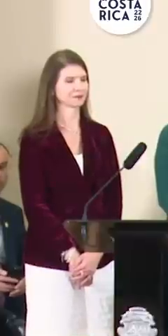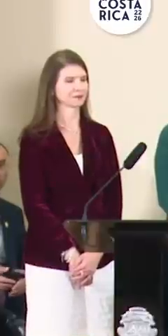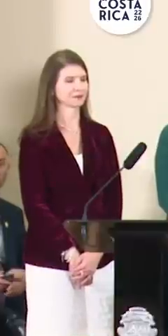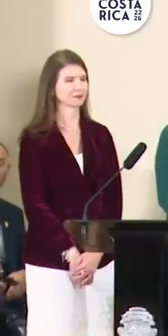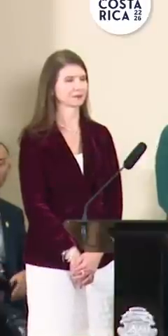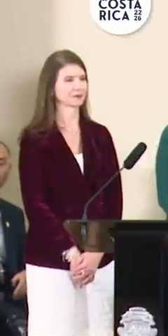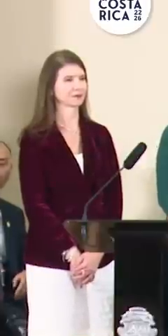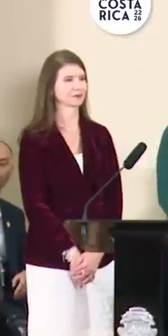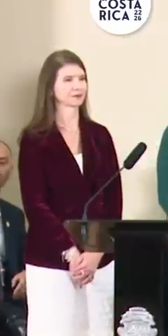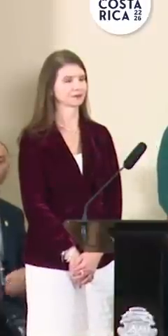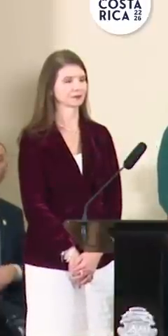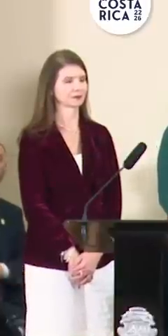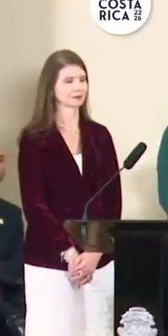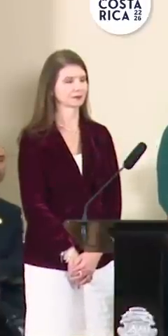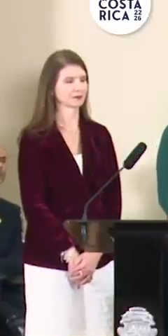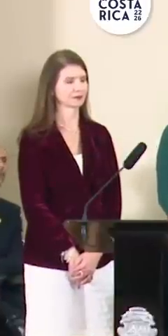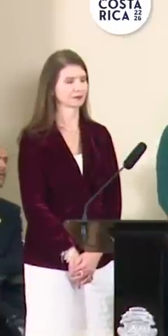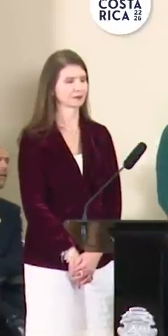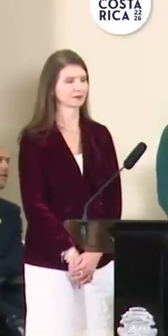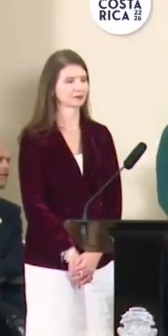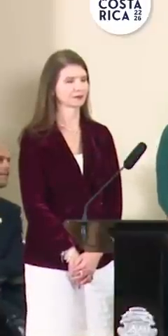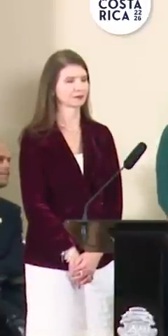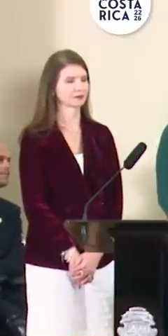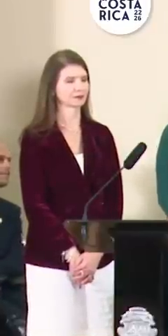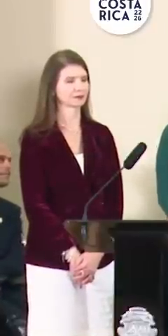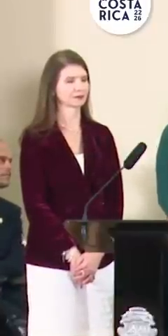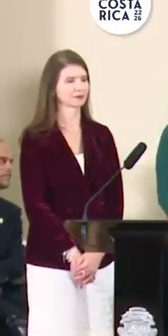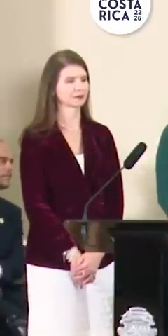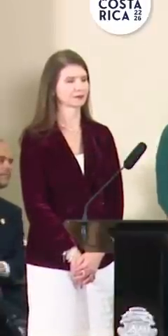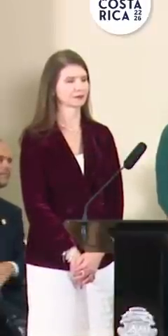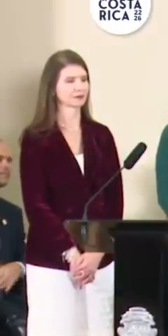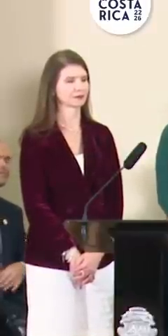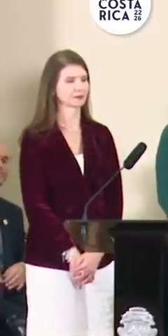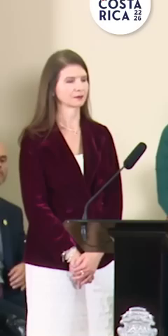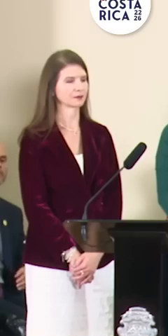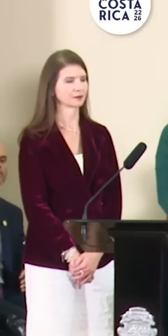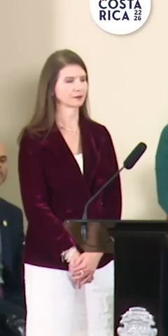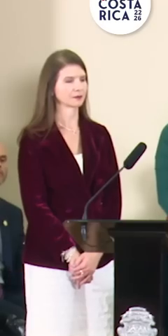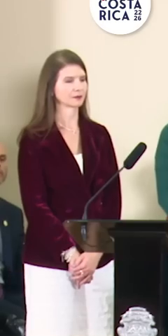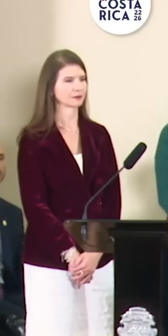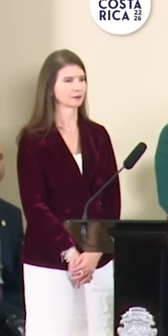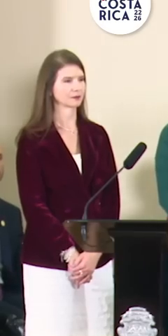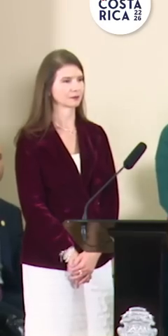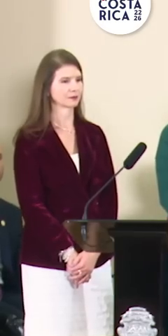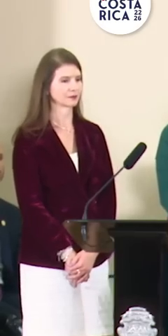Randall Murillo Astúa, director ejecutivo de la Cámara de Construcción, que nos brinde unas palabras.